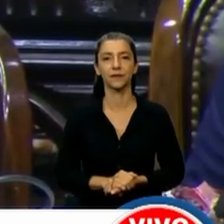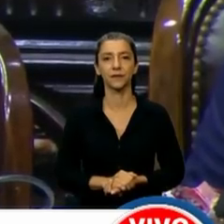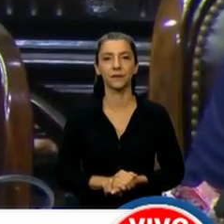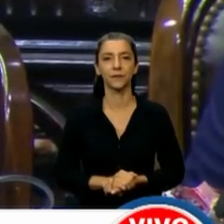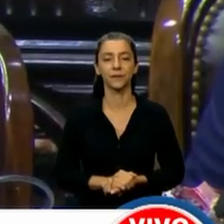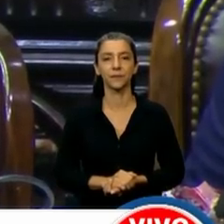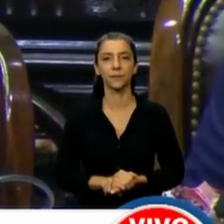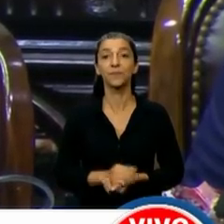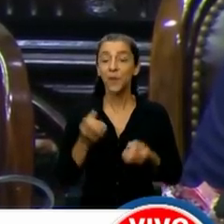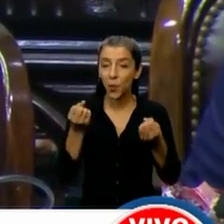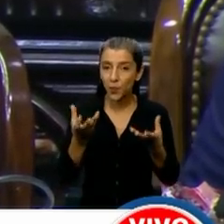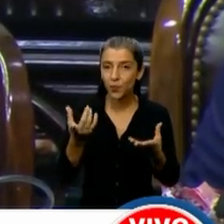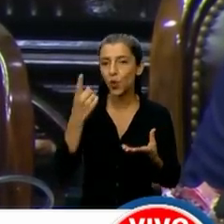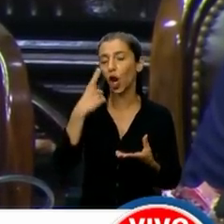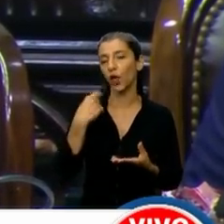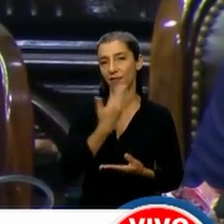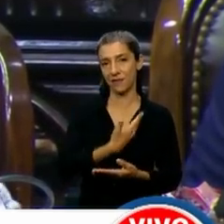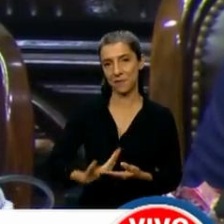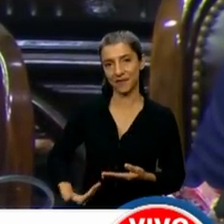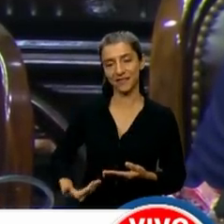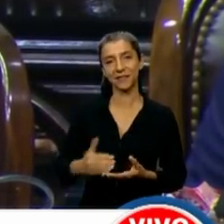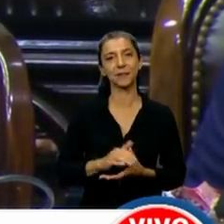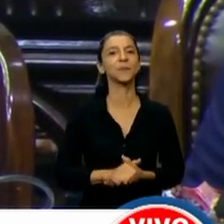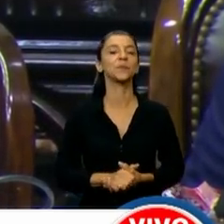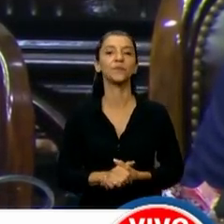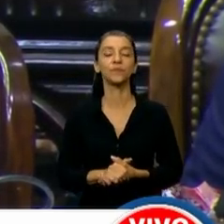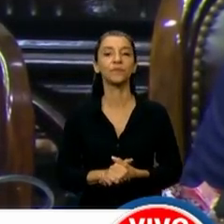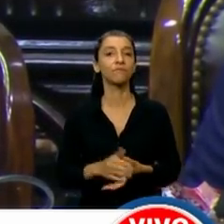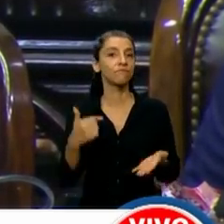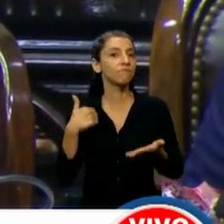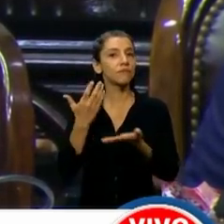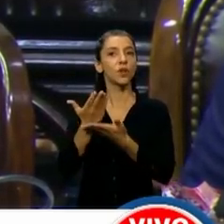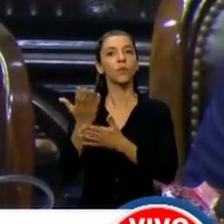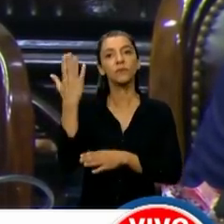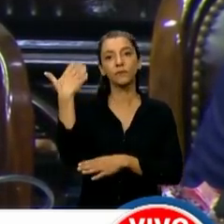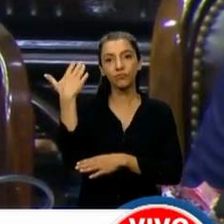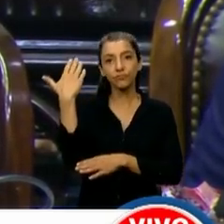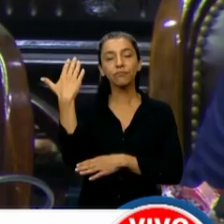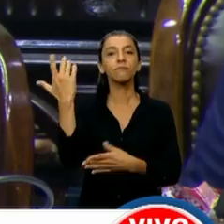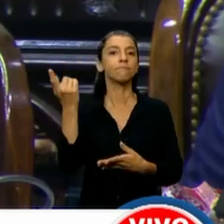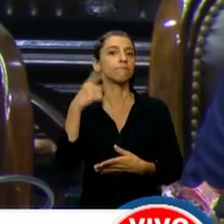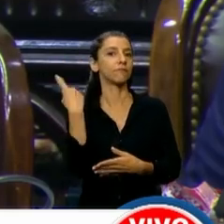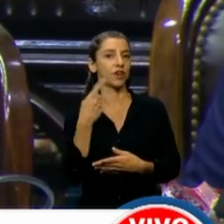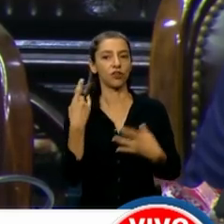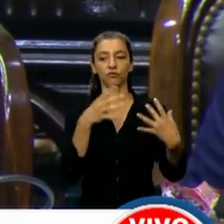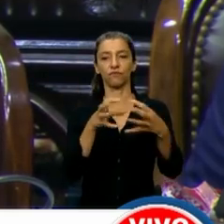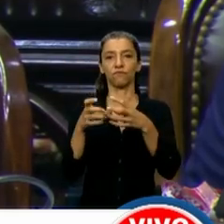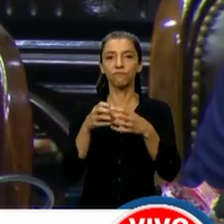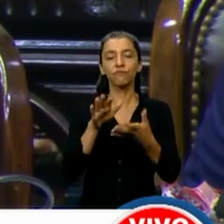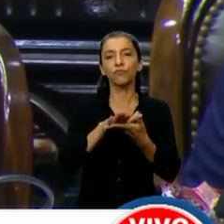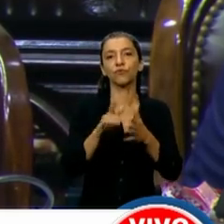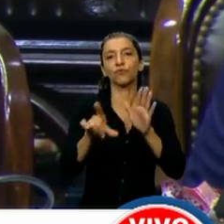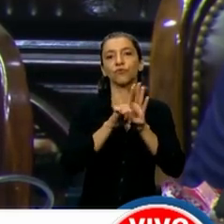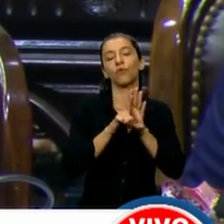buenos buenos días señor presidente he pedido hacer uso de la palabra en esta sesión donde estamos tratando la ley del presupuesto